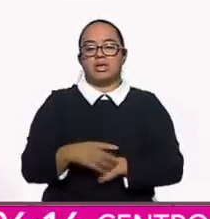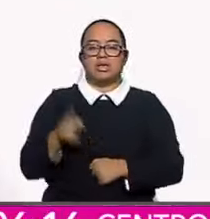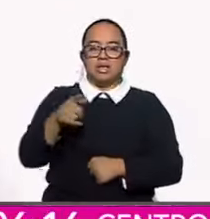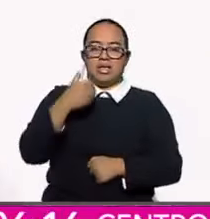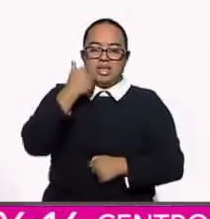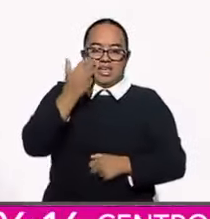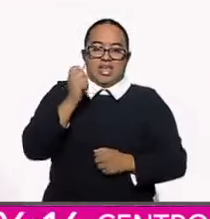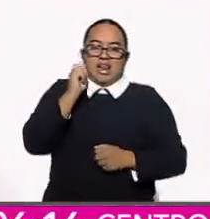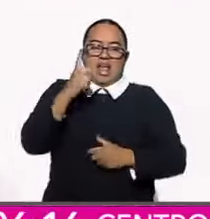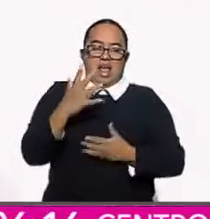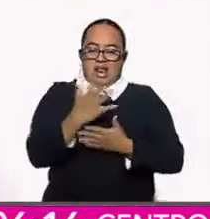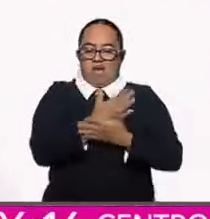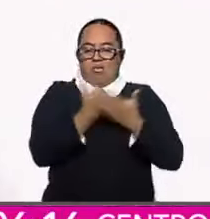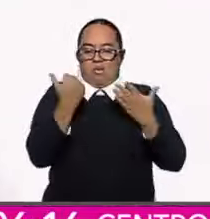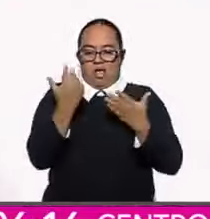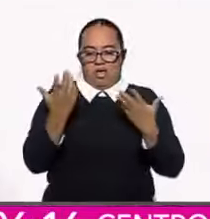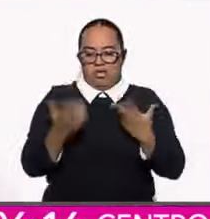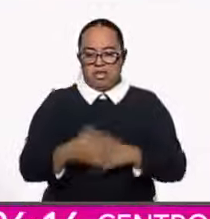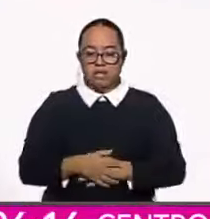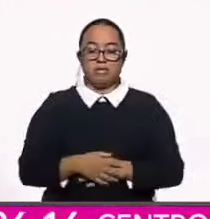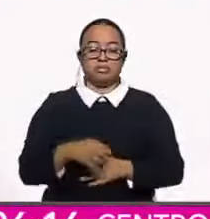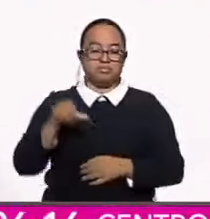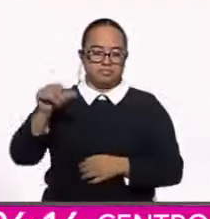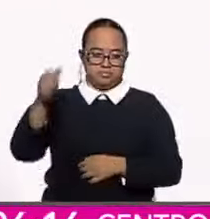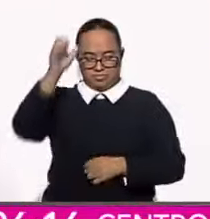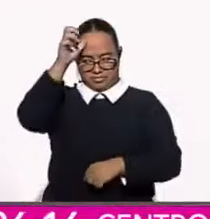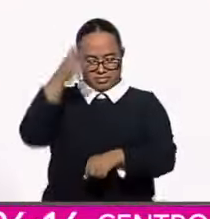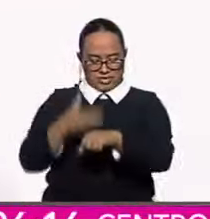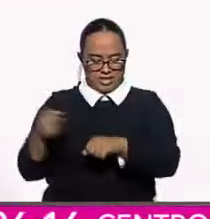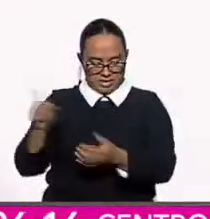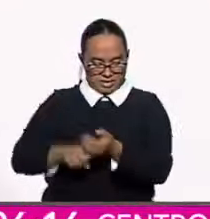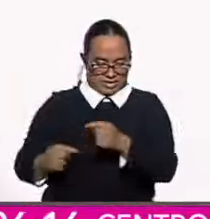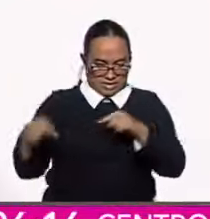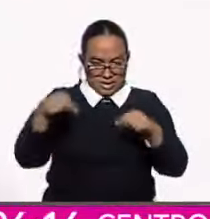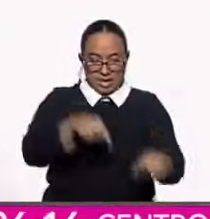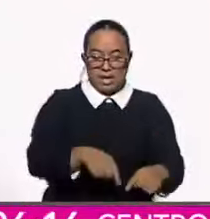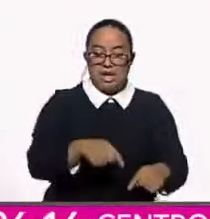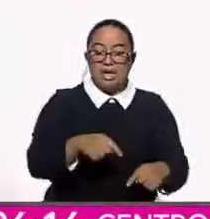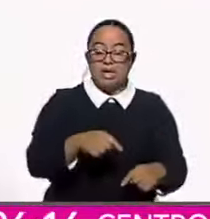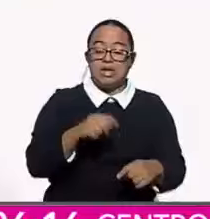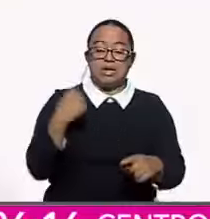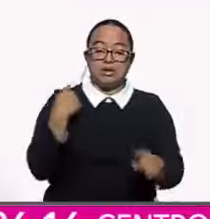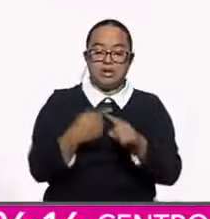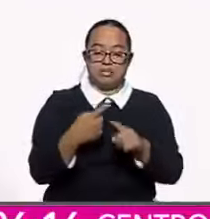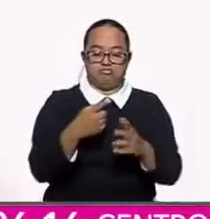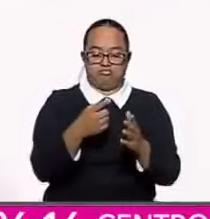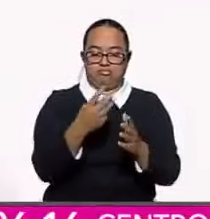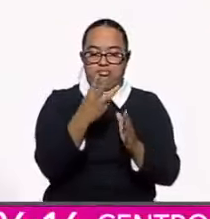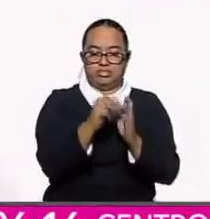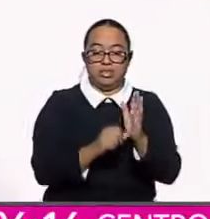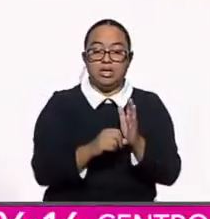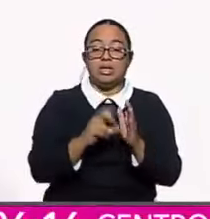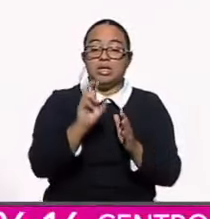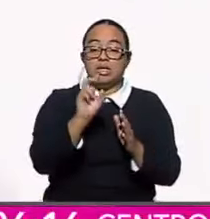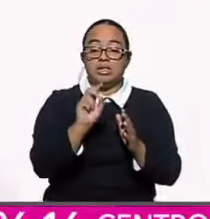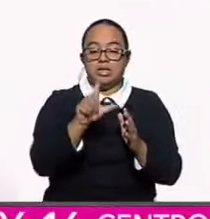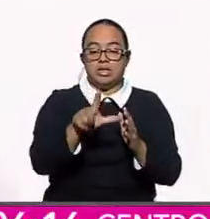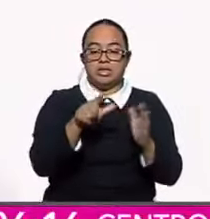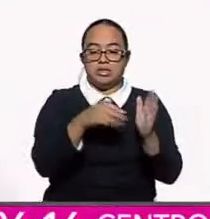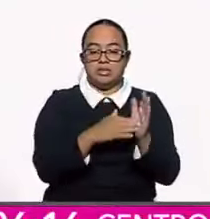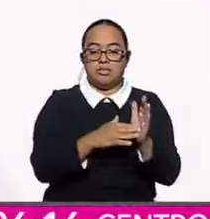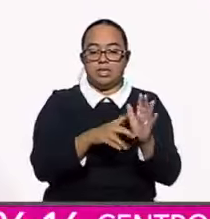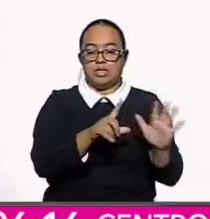algo. Destacó que la inversión extranjera directa que se reporta en nuestro país al tercer trimestre asciende a